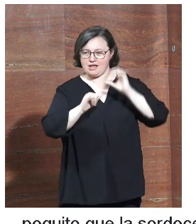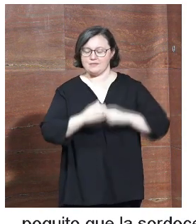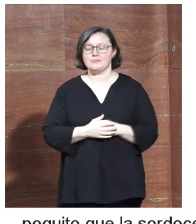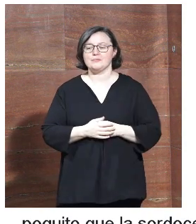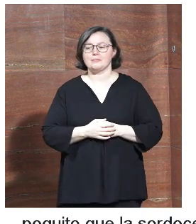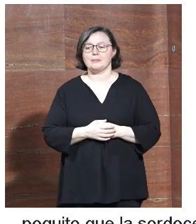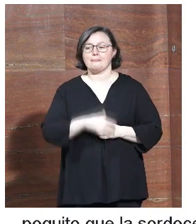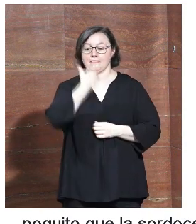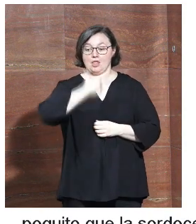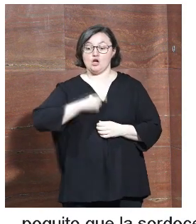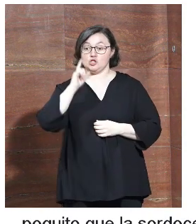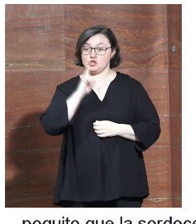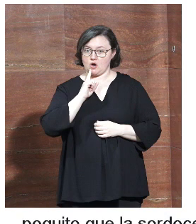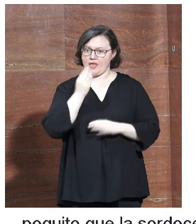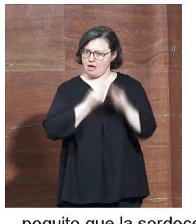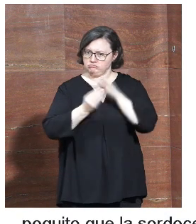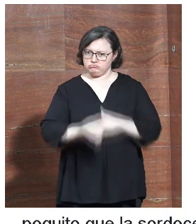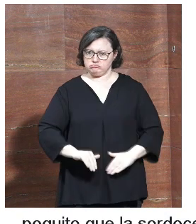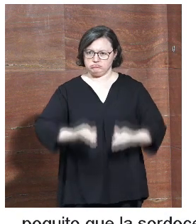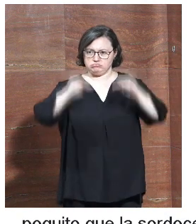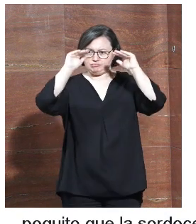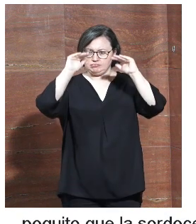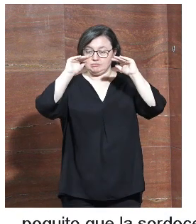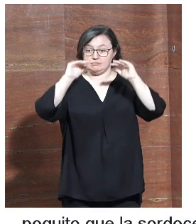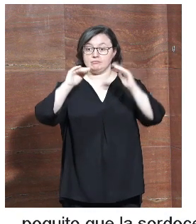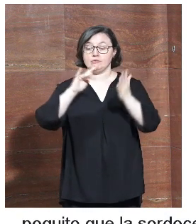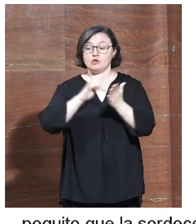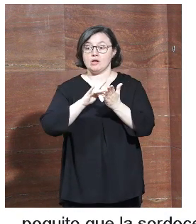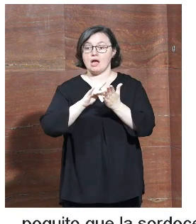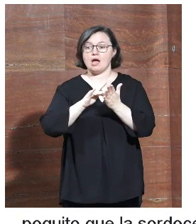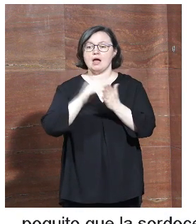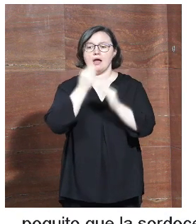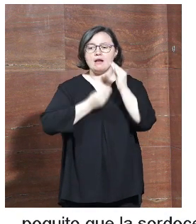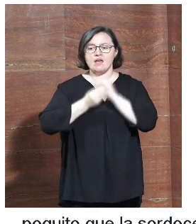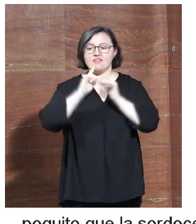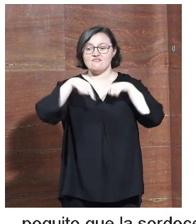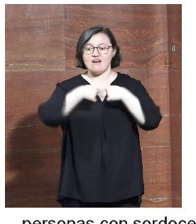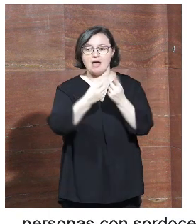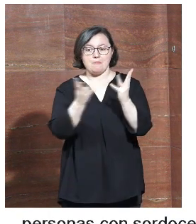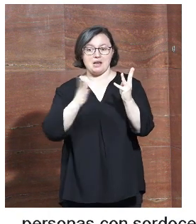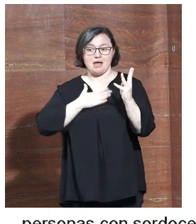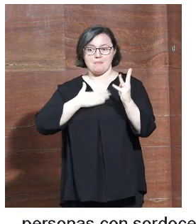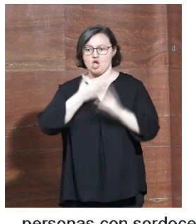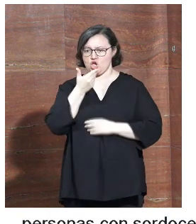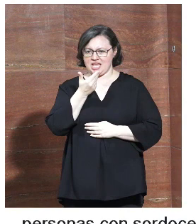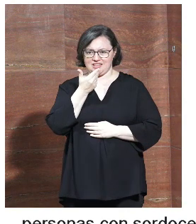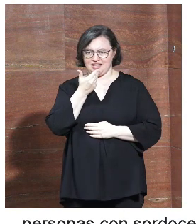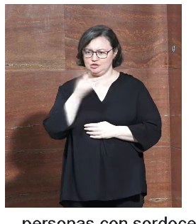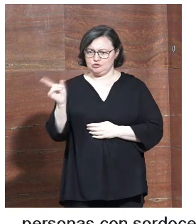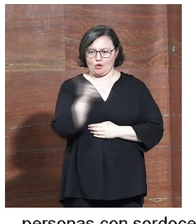Yo soy sorda de nacimiento y nací en una familia de personas